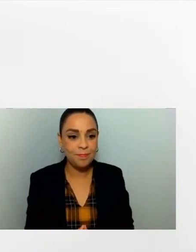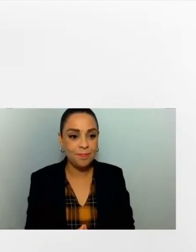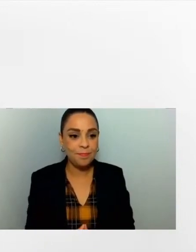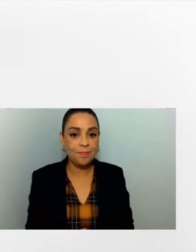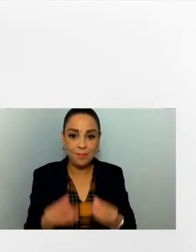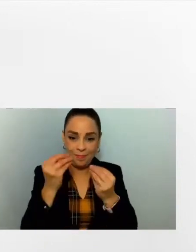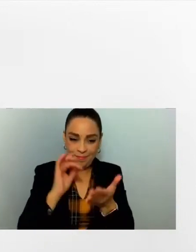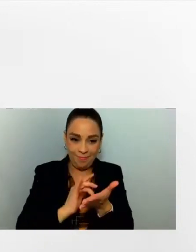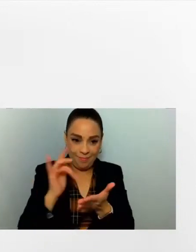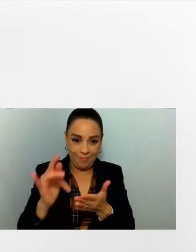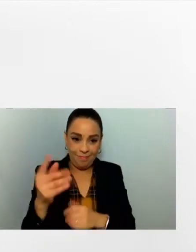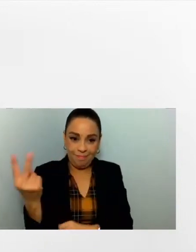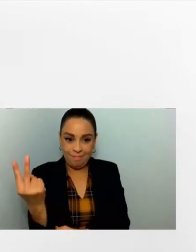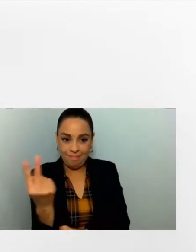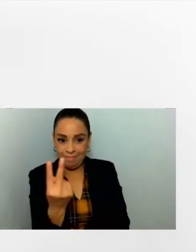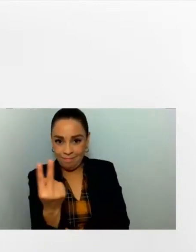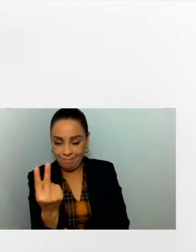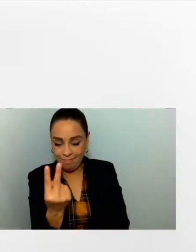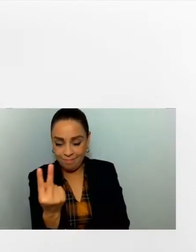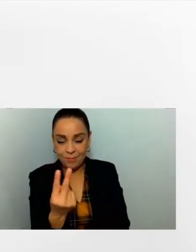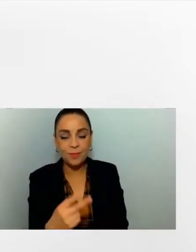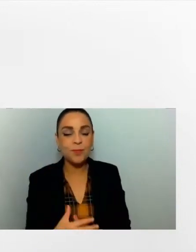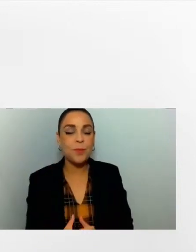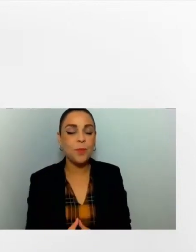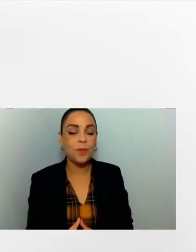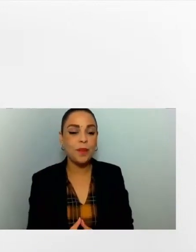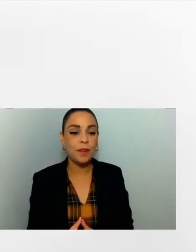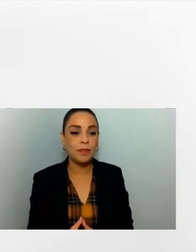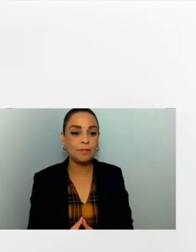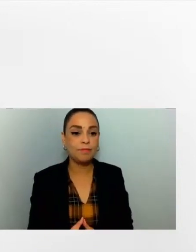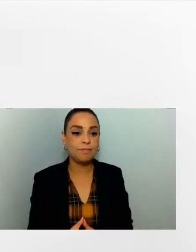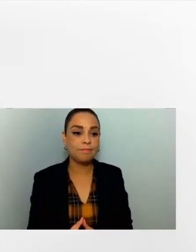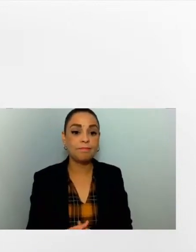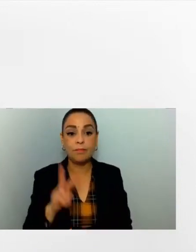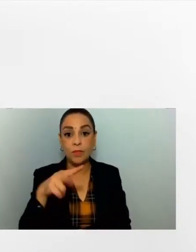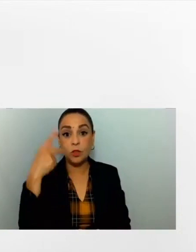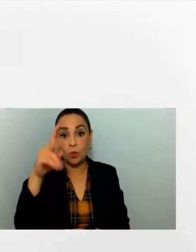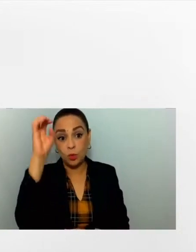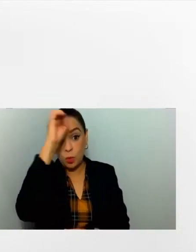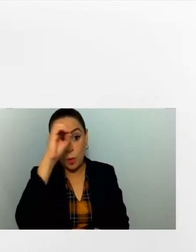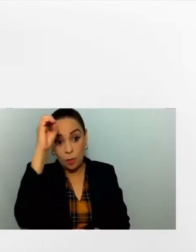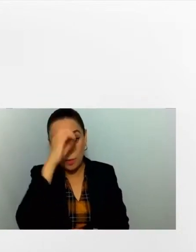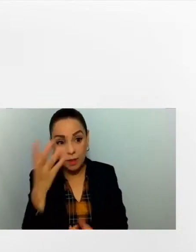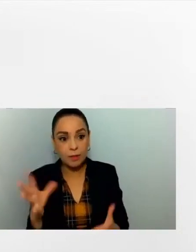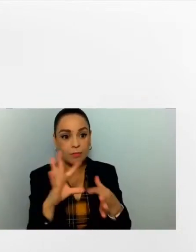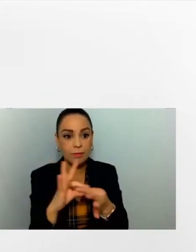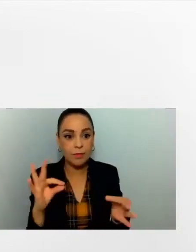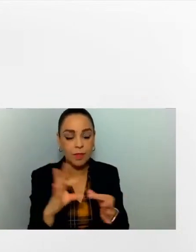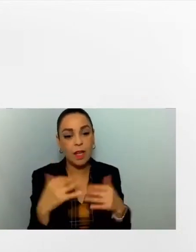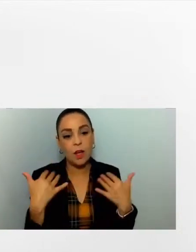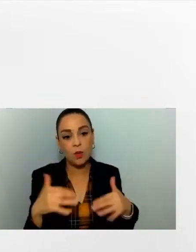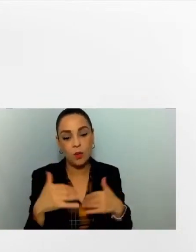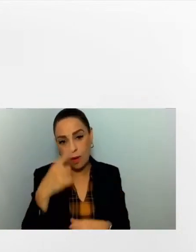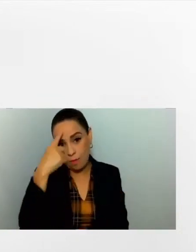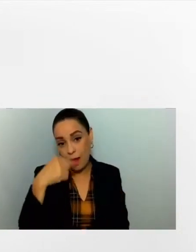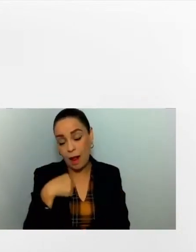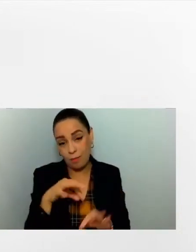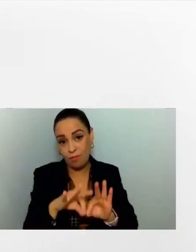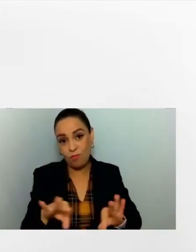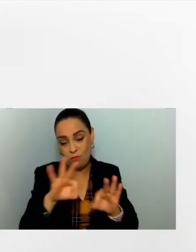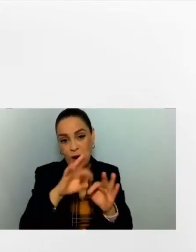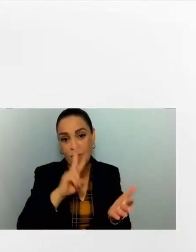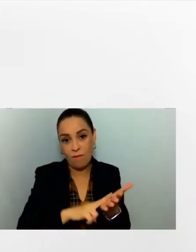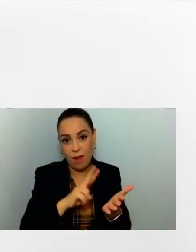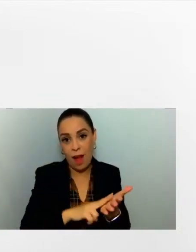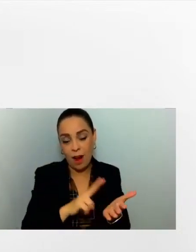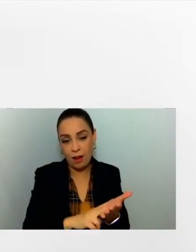Muchas gracias a las dos. Aprecio mucho sus comentarios y reflexiones sobre el tema